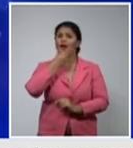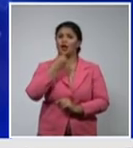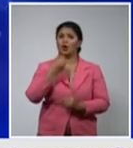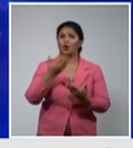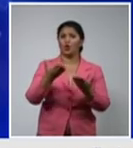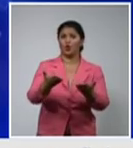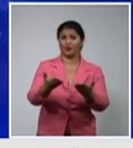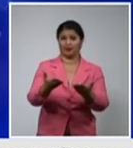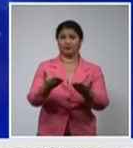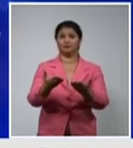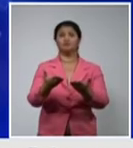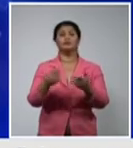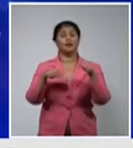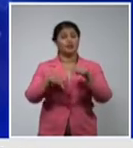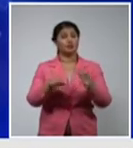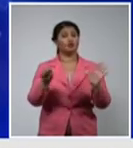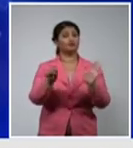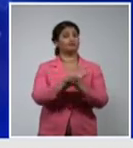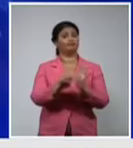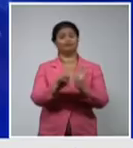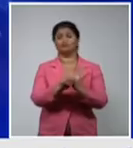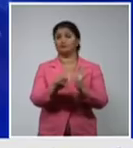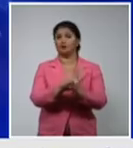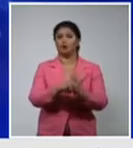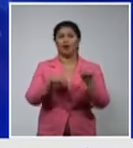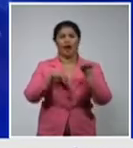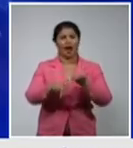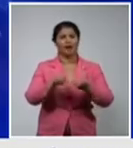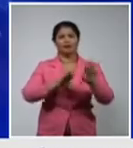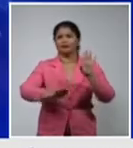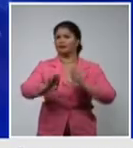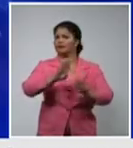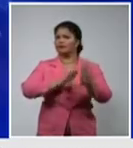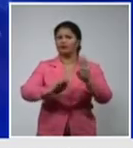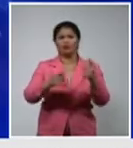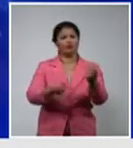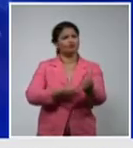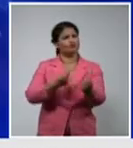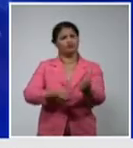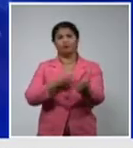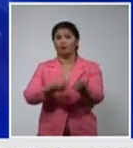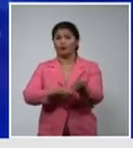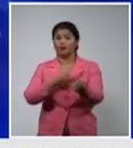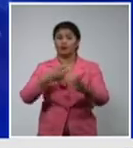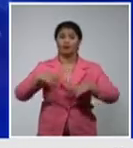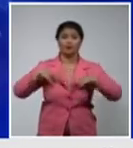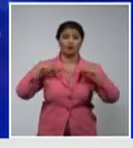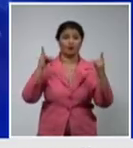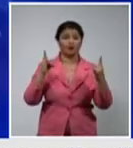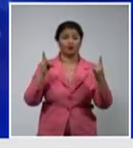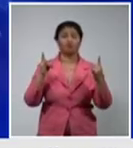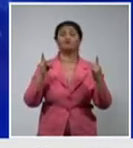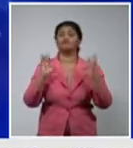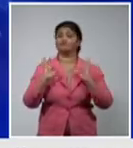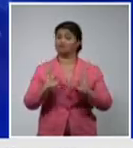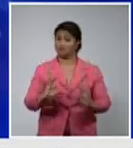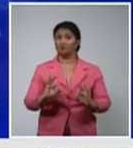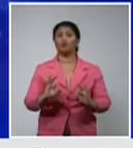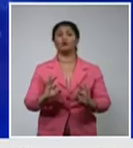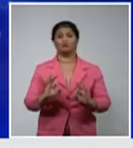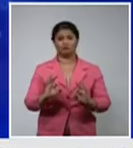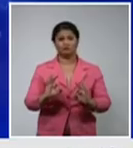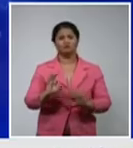regimiento se defendió fuertemente, murieron un grupo de ellos, un grupo de mártires de la